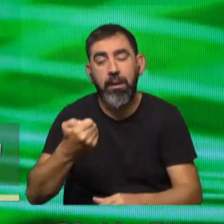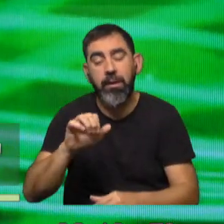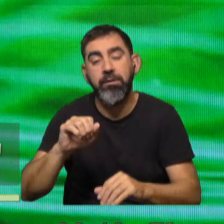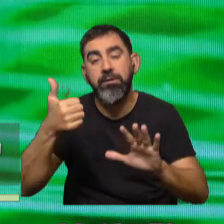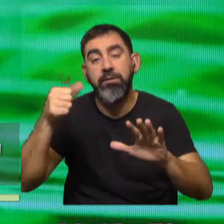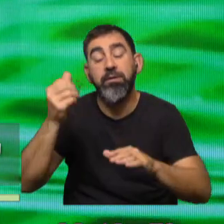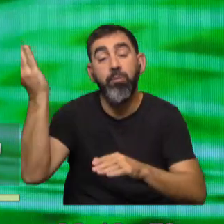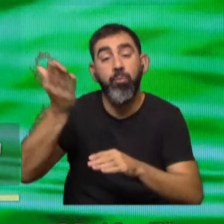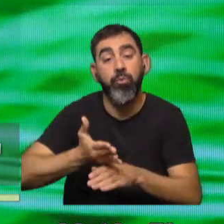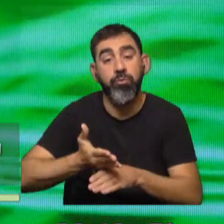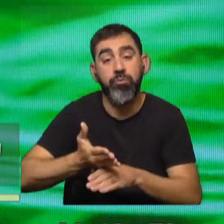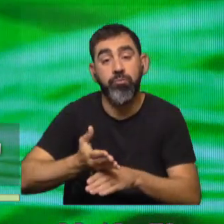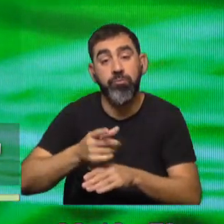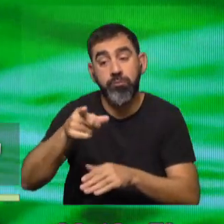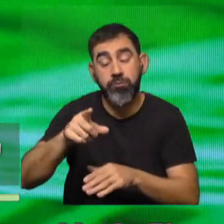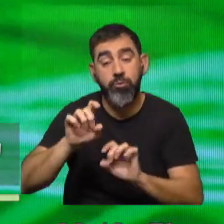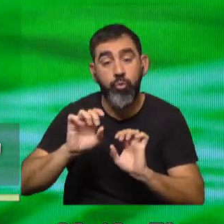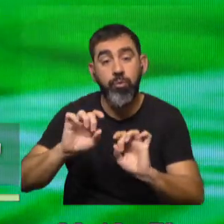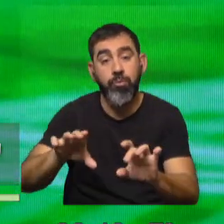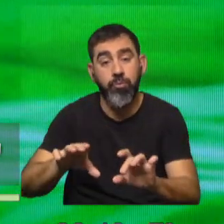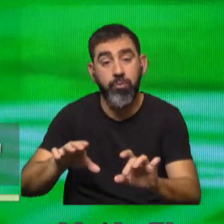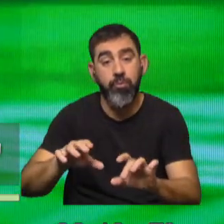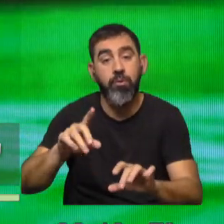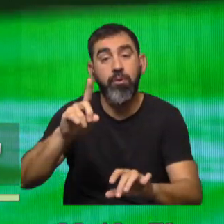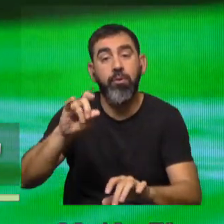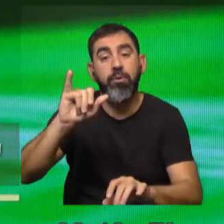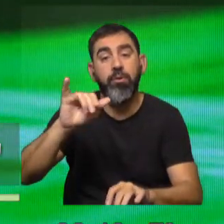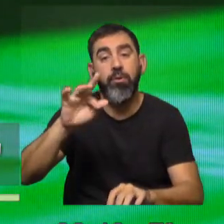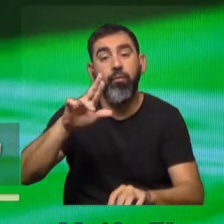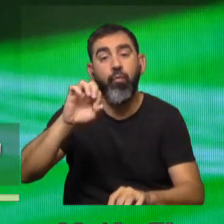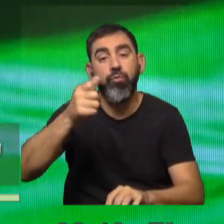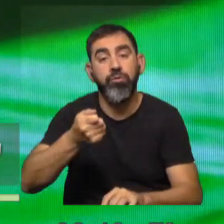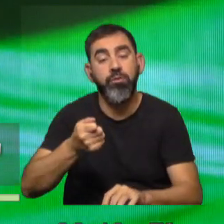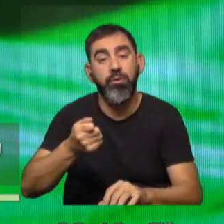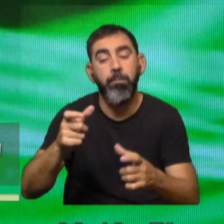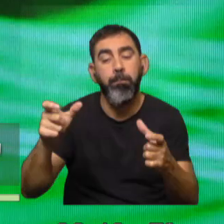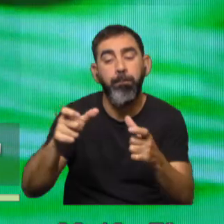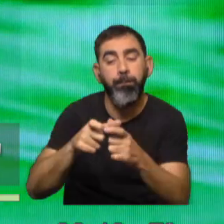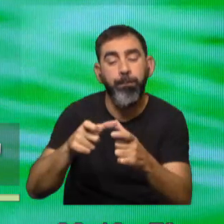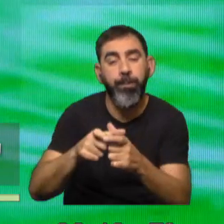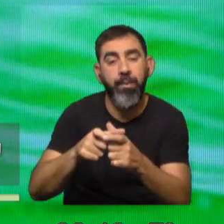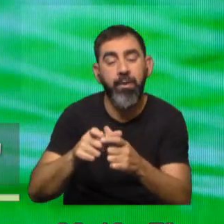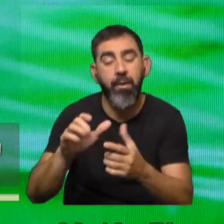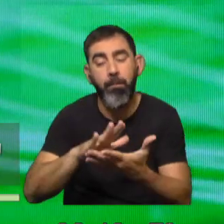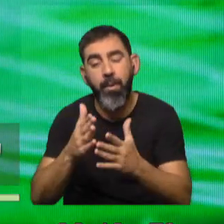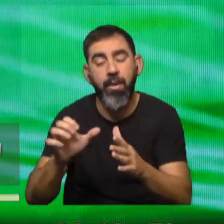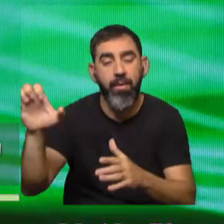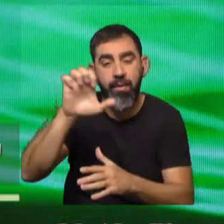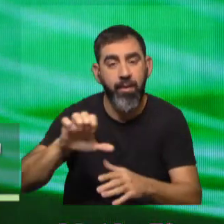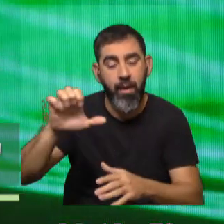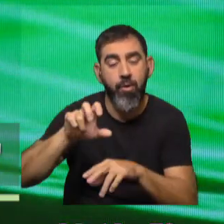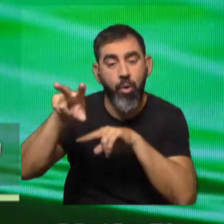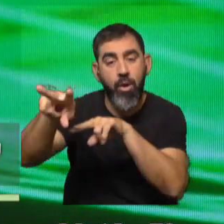un 60% del origen de esa contaminación que se llama difusa que son los pequeños pequeños pequeños o medianos emprendimientos